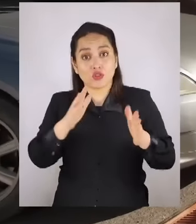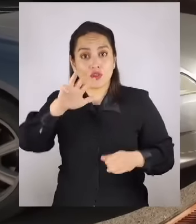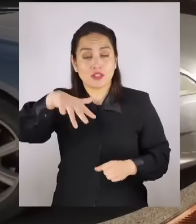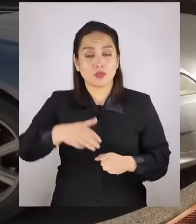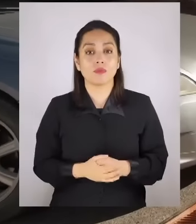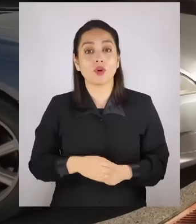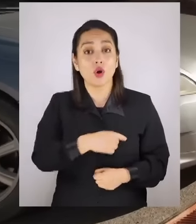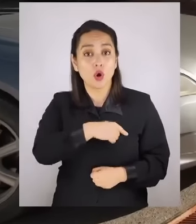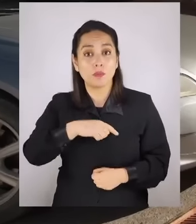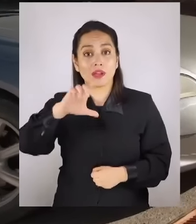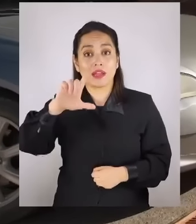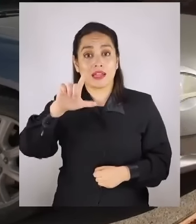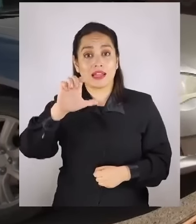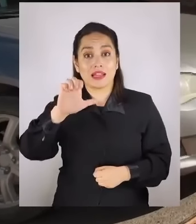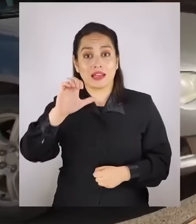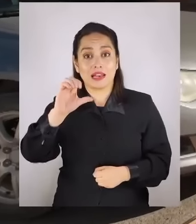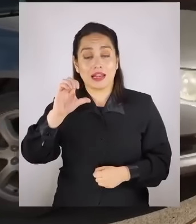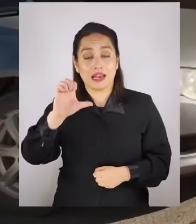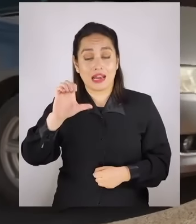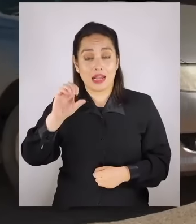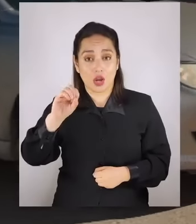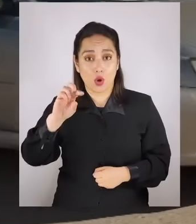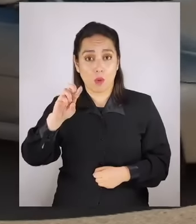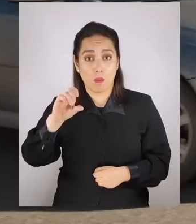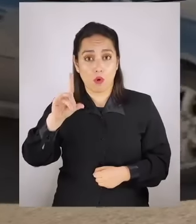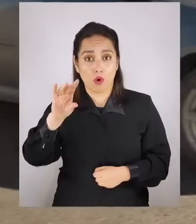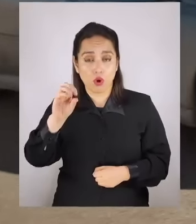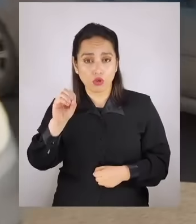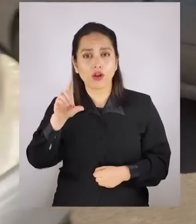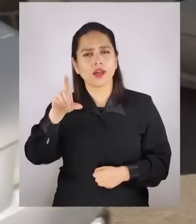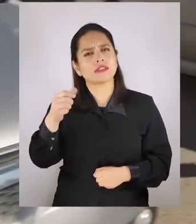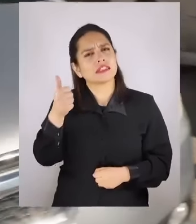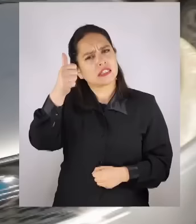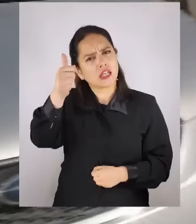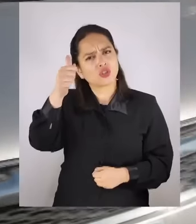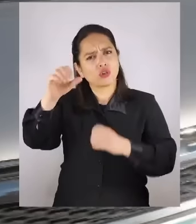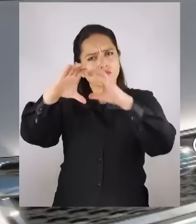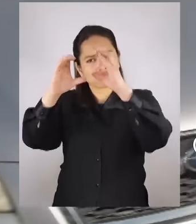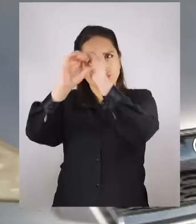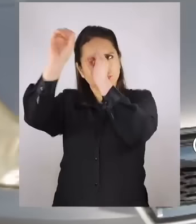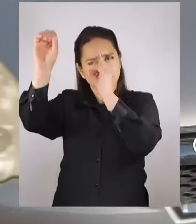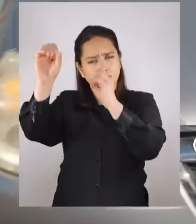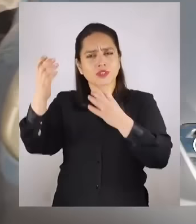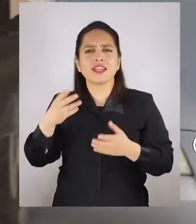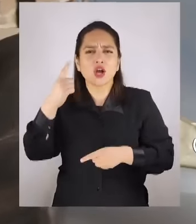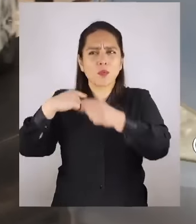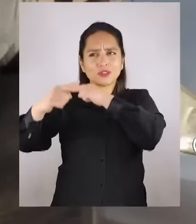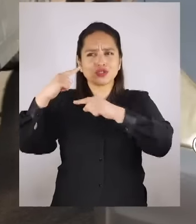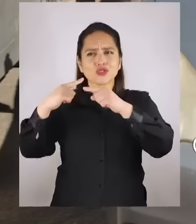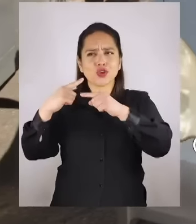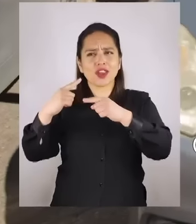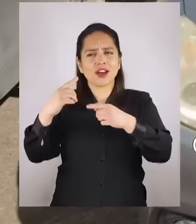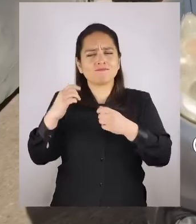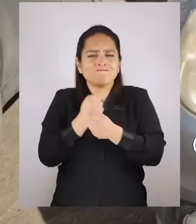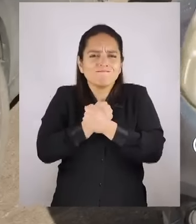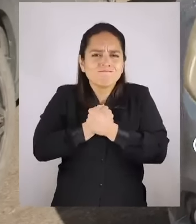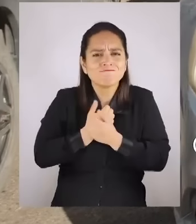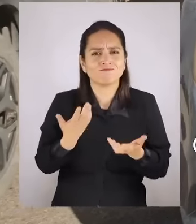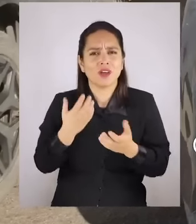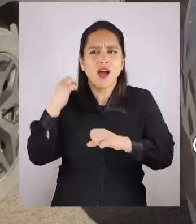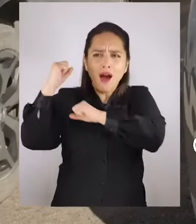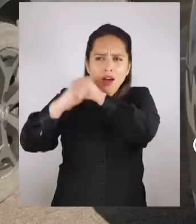Leopoldo Infante, director del observatorio, tiene un vínculo muy personal con esta historia, que, a pesar de los años, lo une